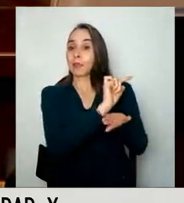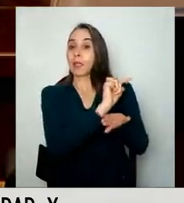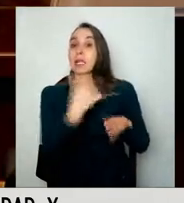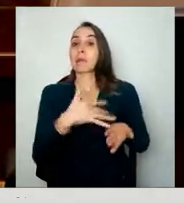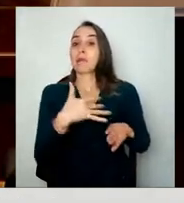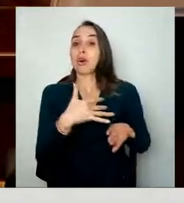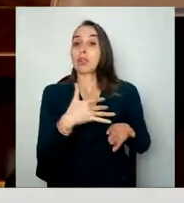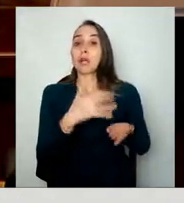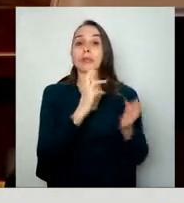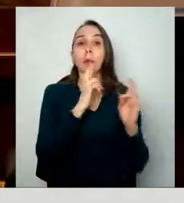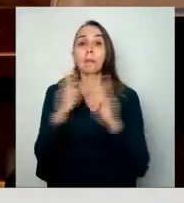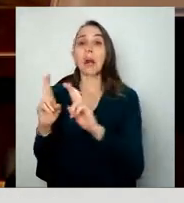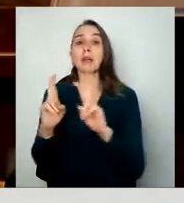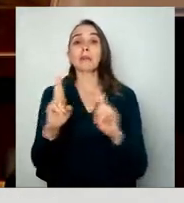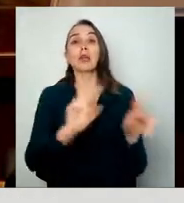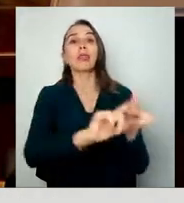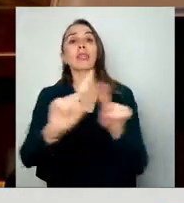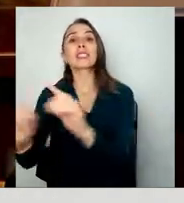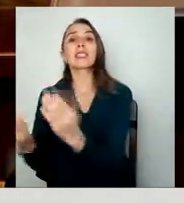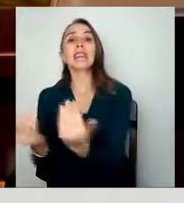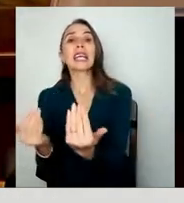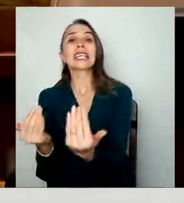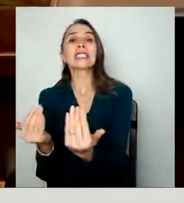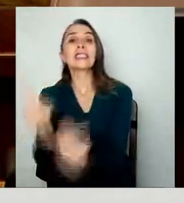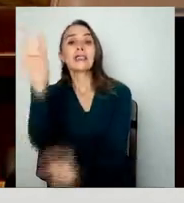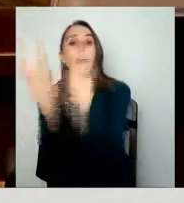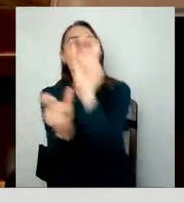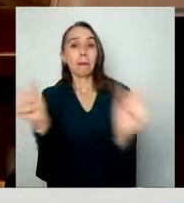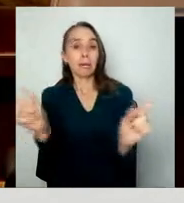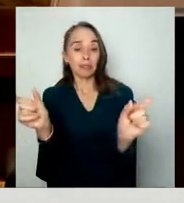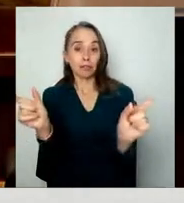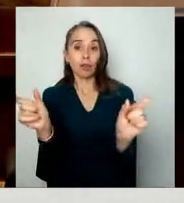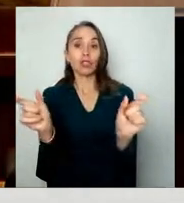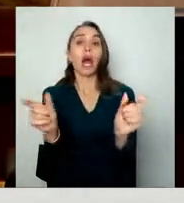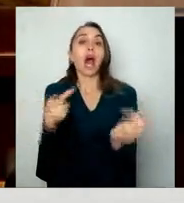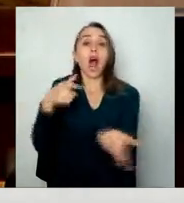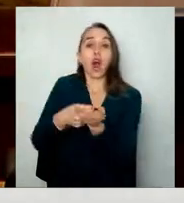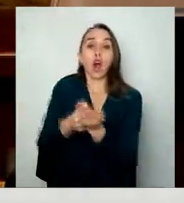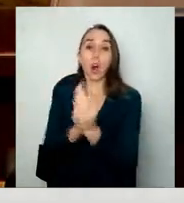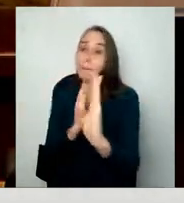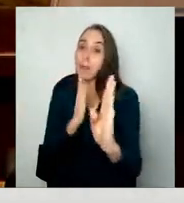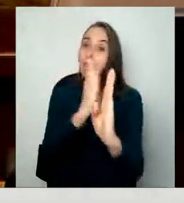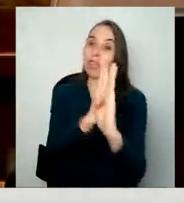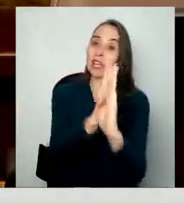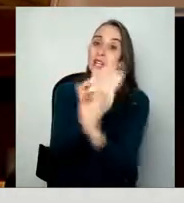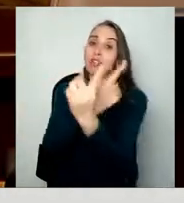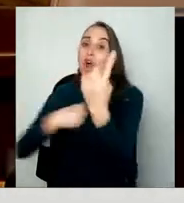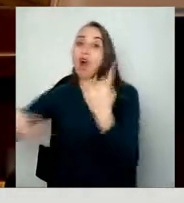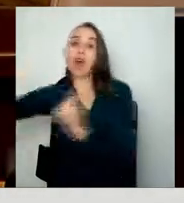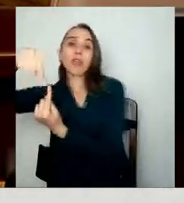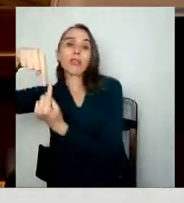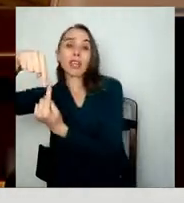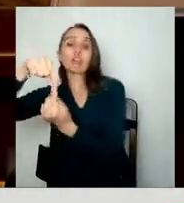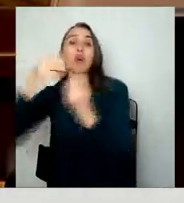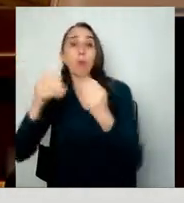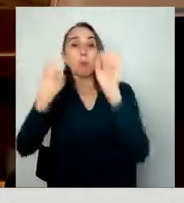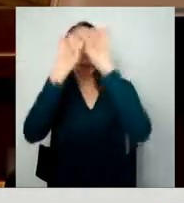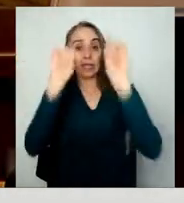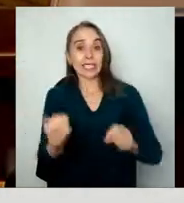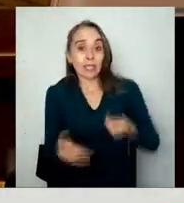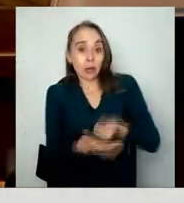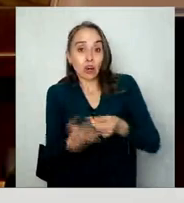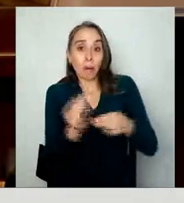satisfacción de las diversas necesidades de la población tanto de un modo directo como indirecto en efecto un buen sistema y una buena regulación